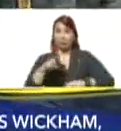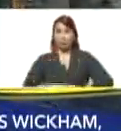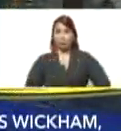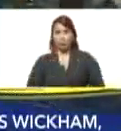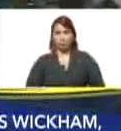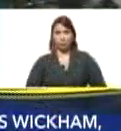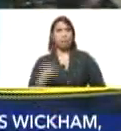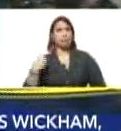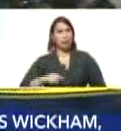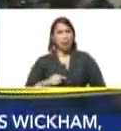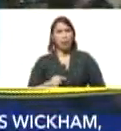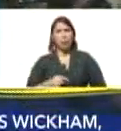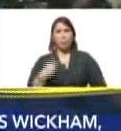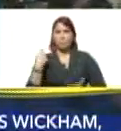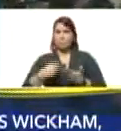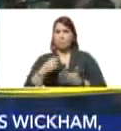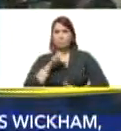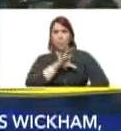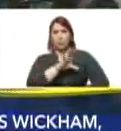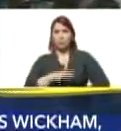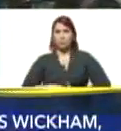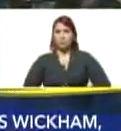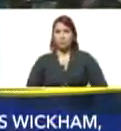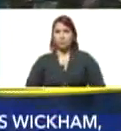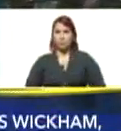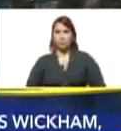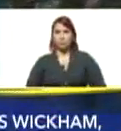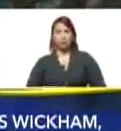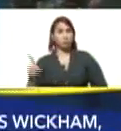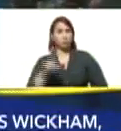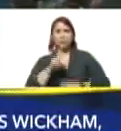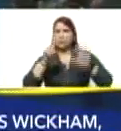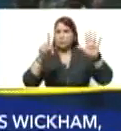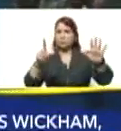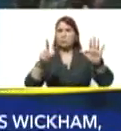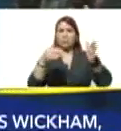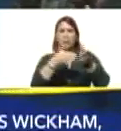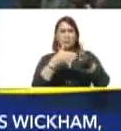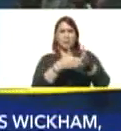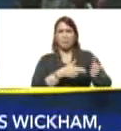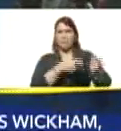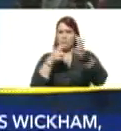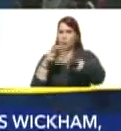Una deuda con Haití. No de 6.000 fusiles, no.